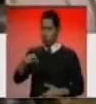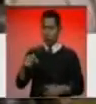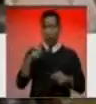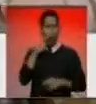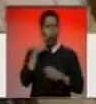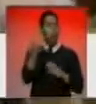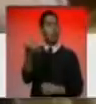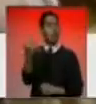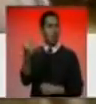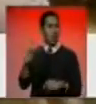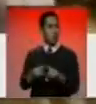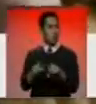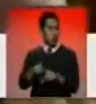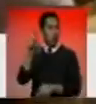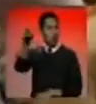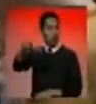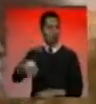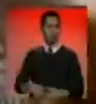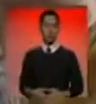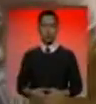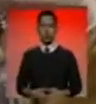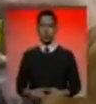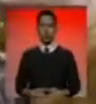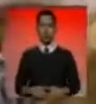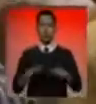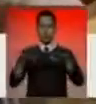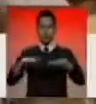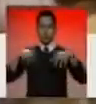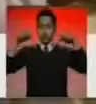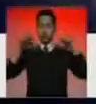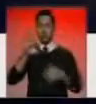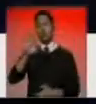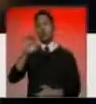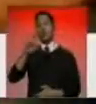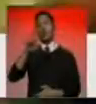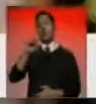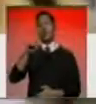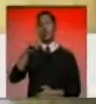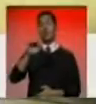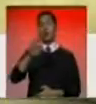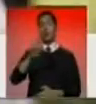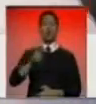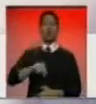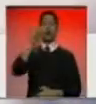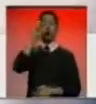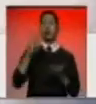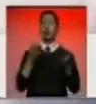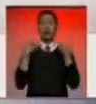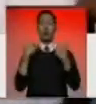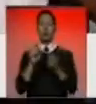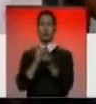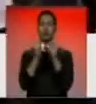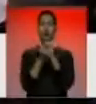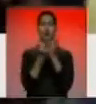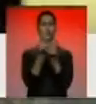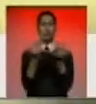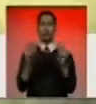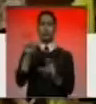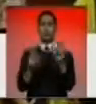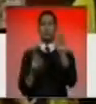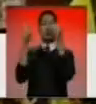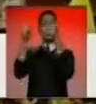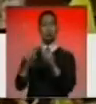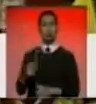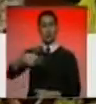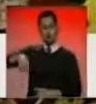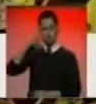mismo. El segundo punto del recorrido fue en el Teatro Fedenador, también en el norte de Guayaquil. Allí se encontró con cientos de artesanos y a ellos les